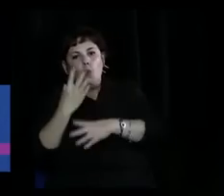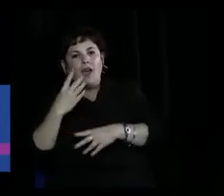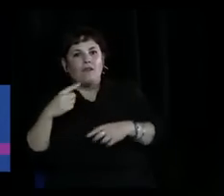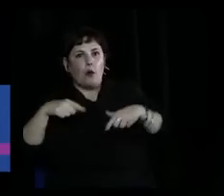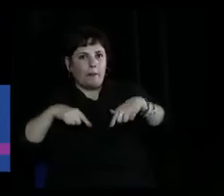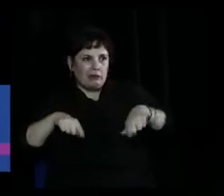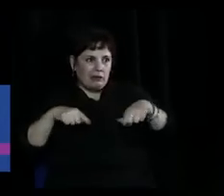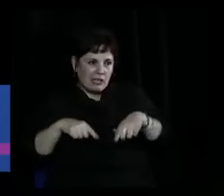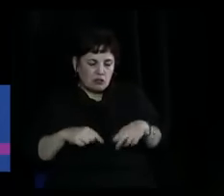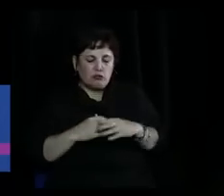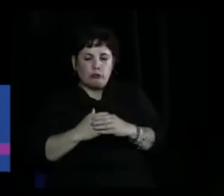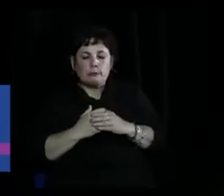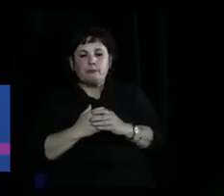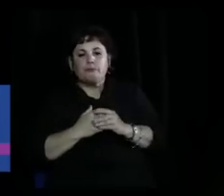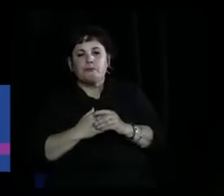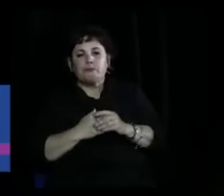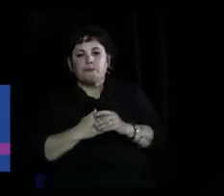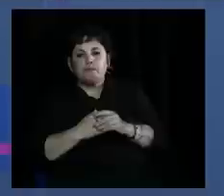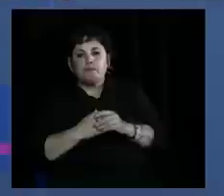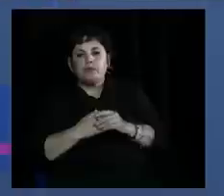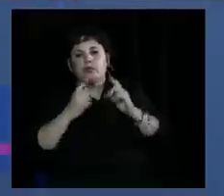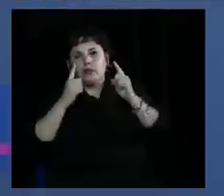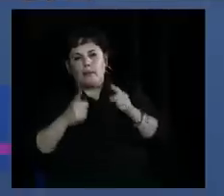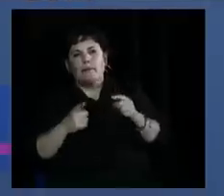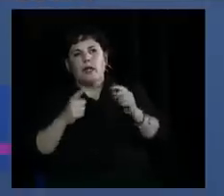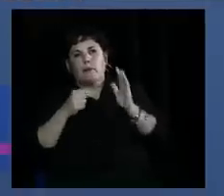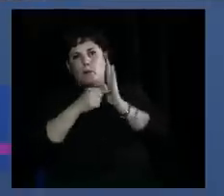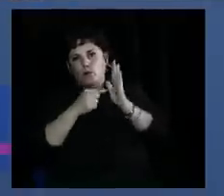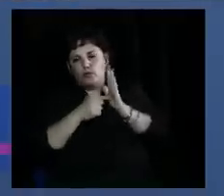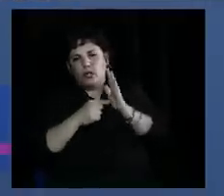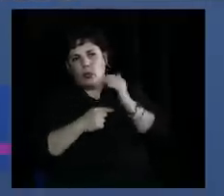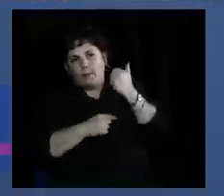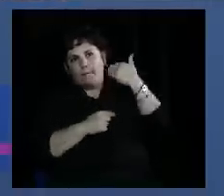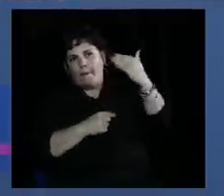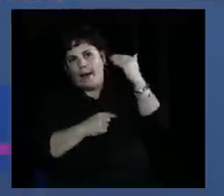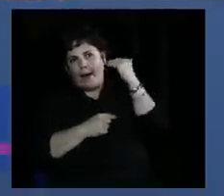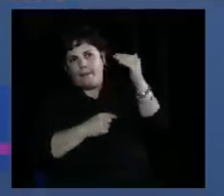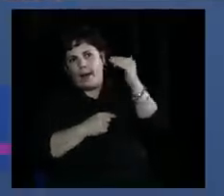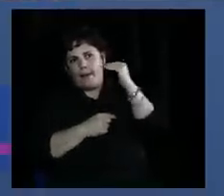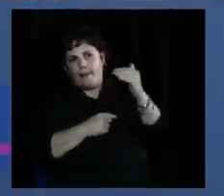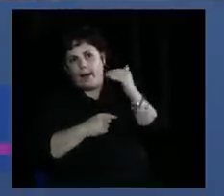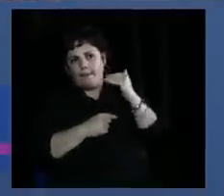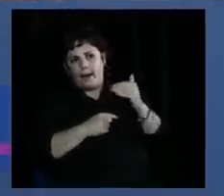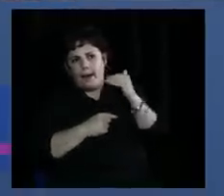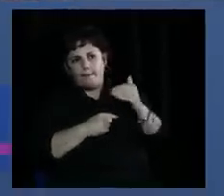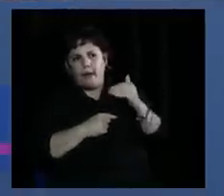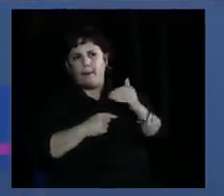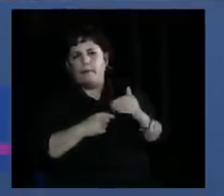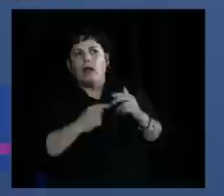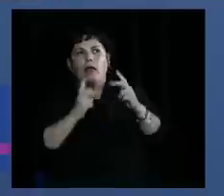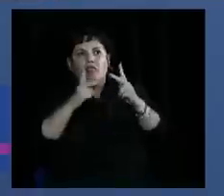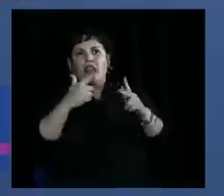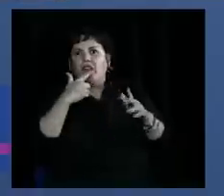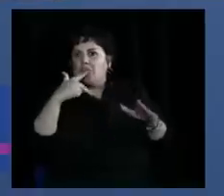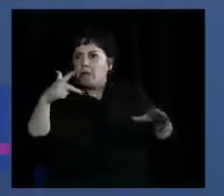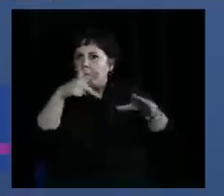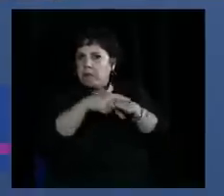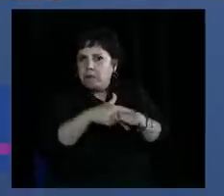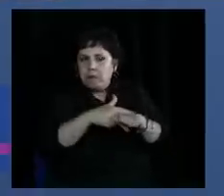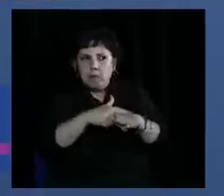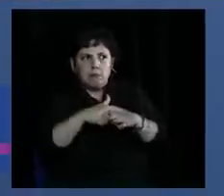ministro y haciendo todo un punteo de cómo se detuvo